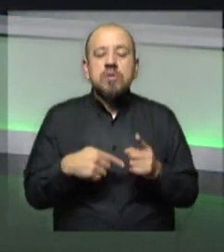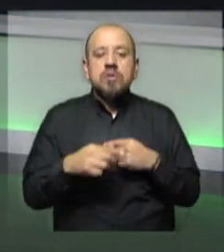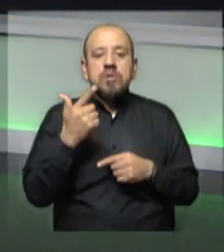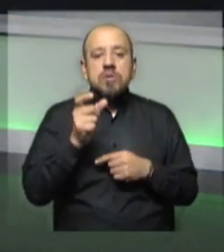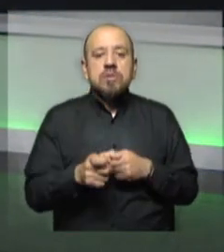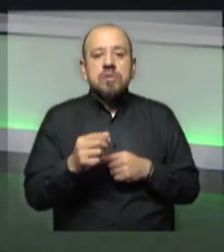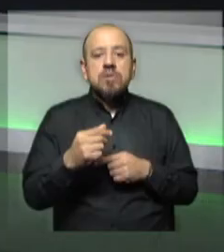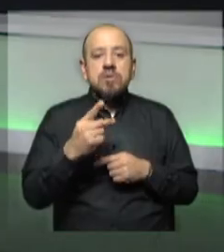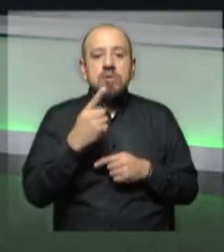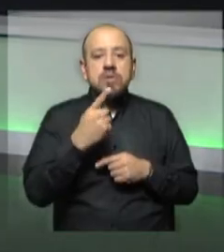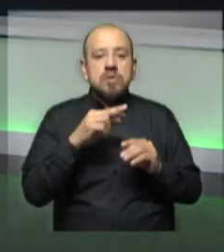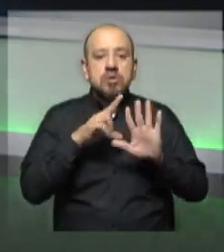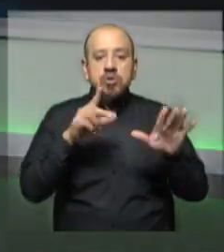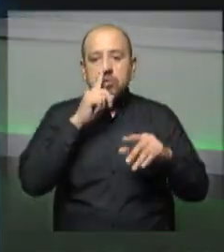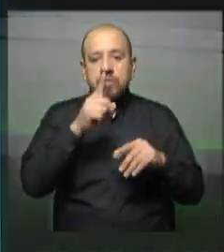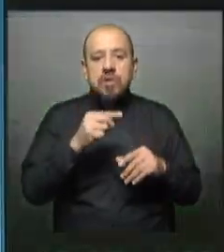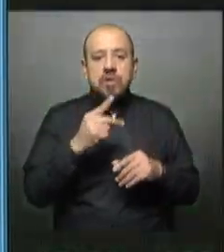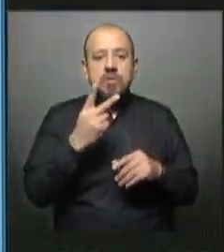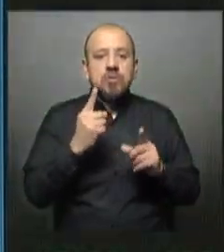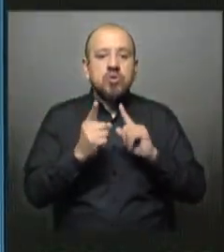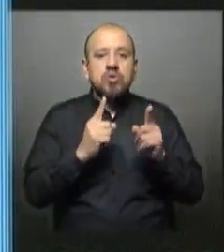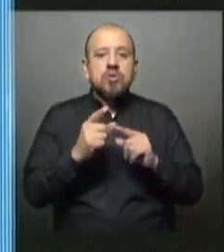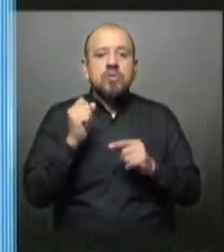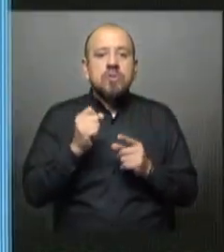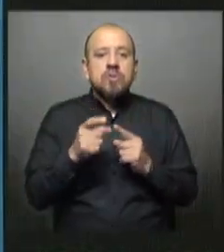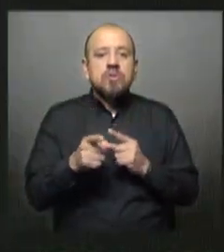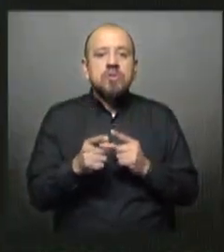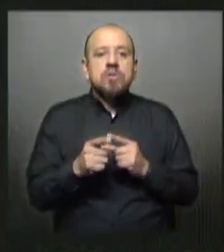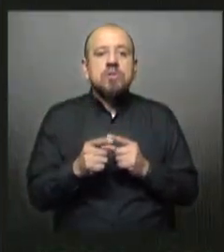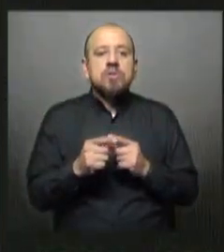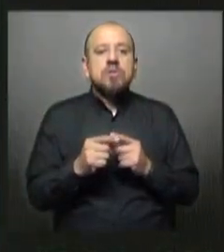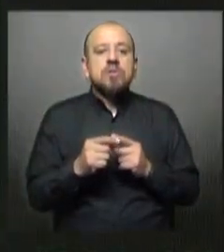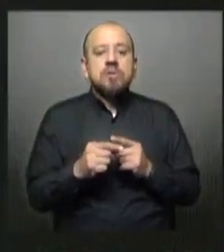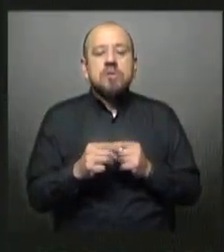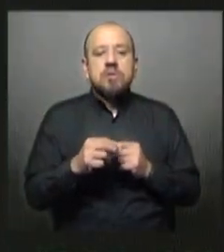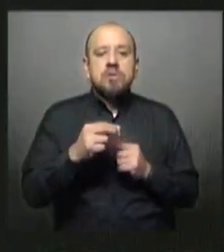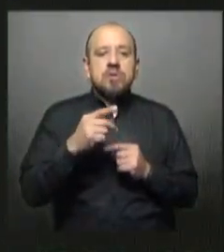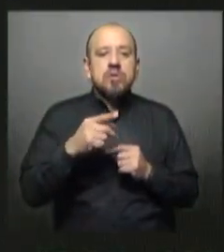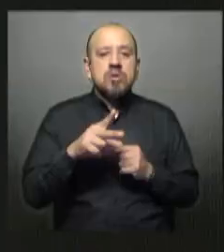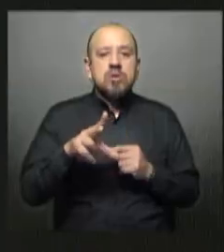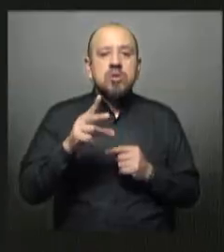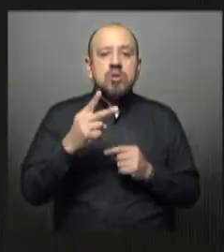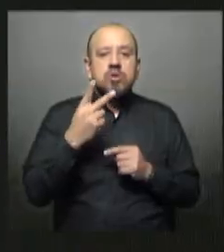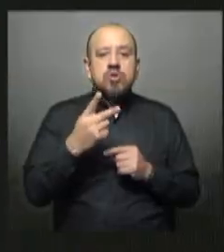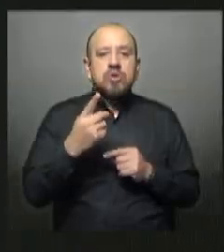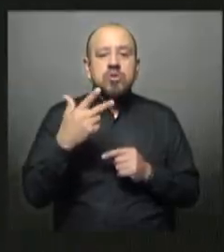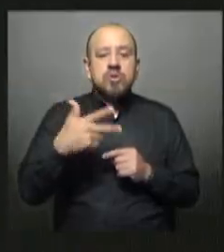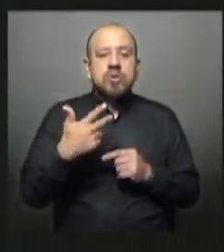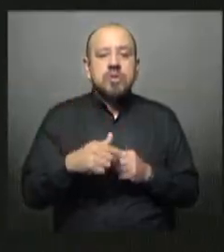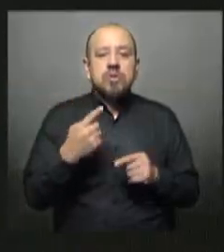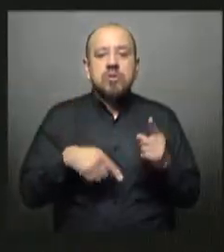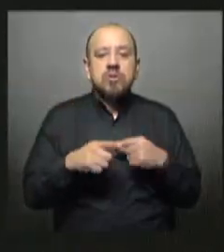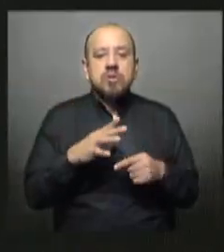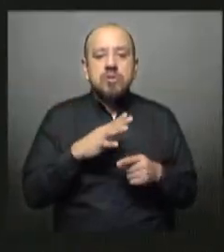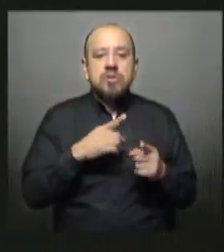tiene 18.210 pesos es pobre bajo este método Y si tiene 213 es justamente No pobre O sea que tenemos una